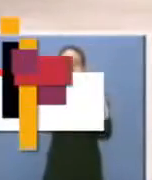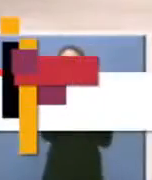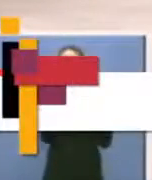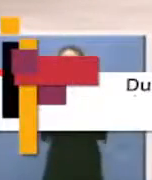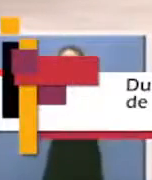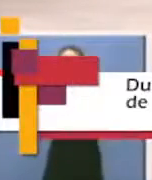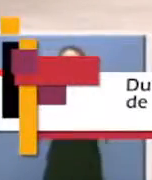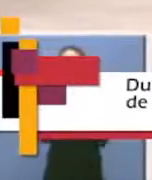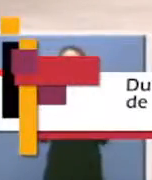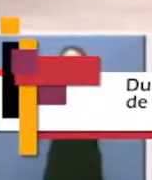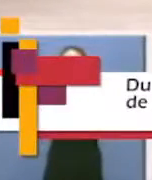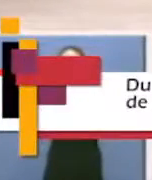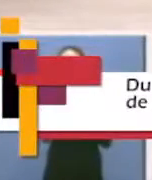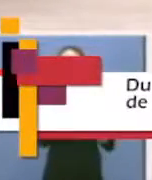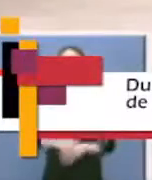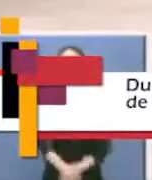Lucas jimnez